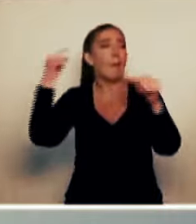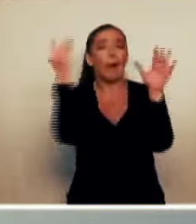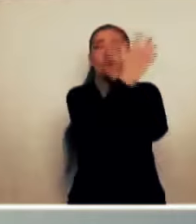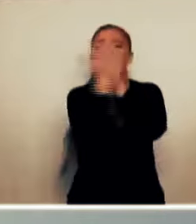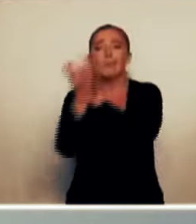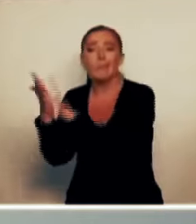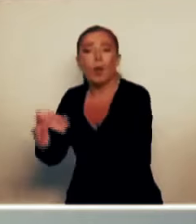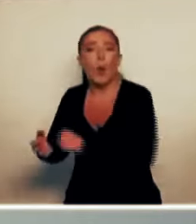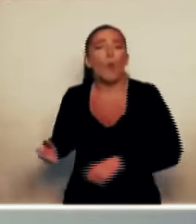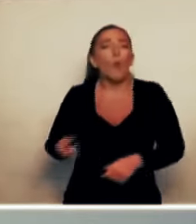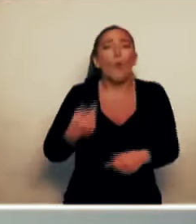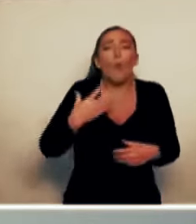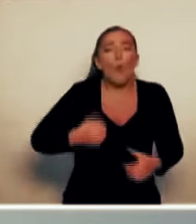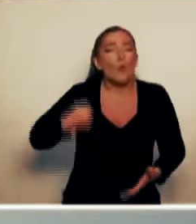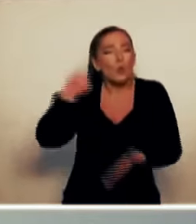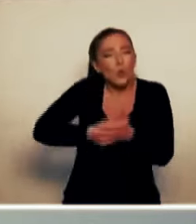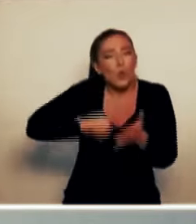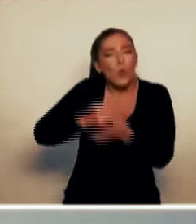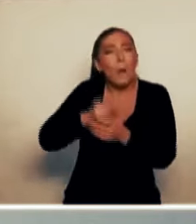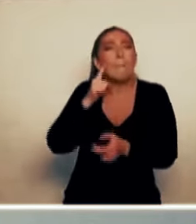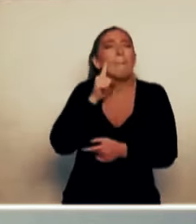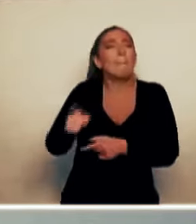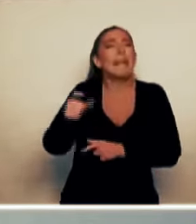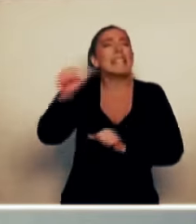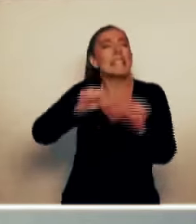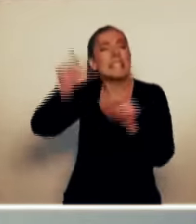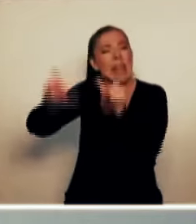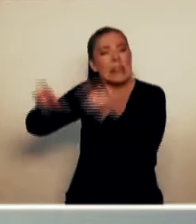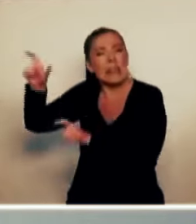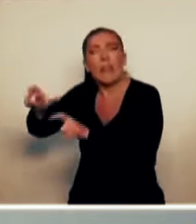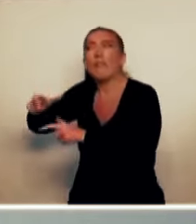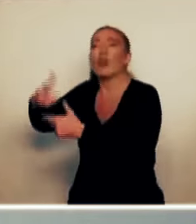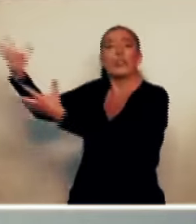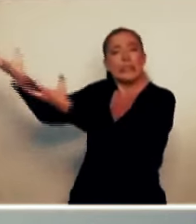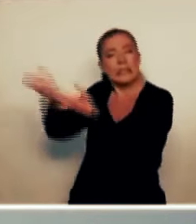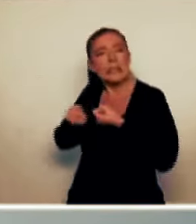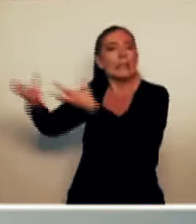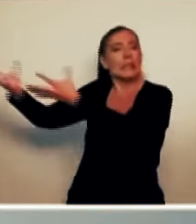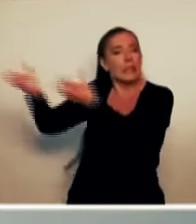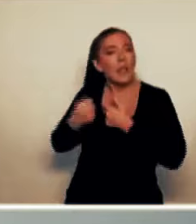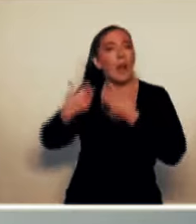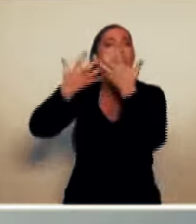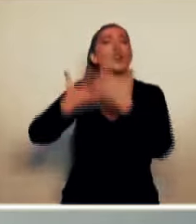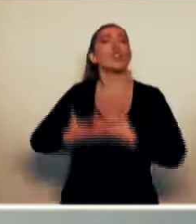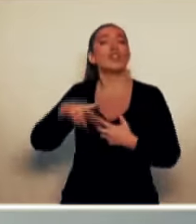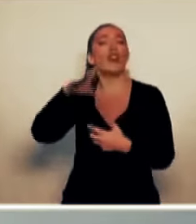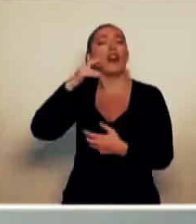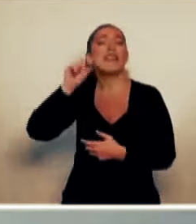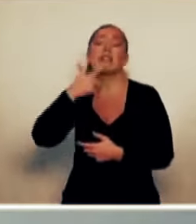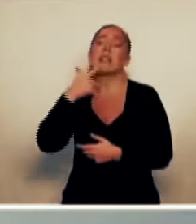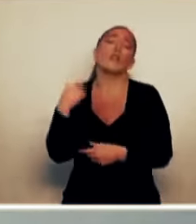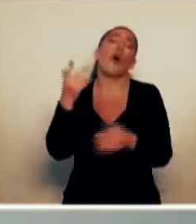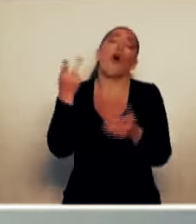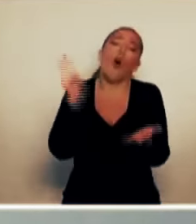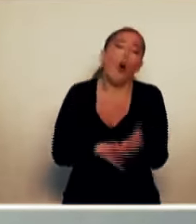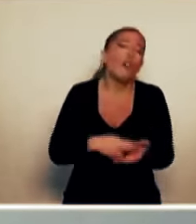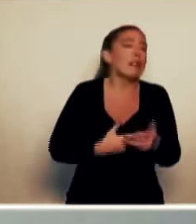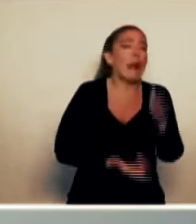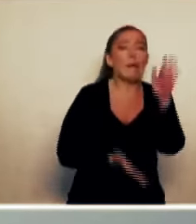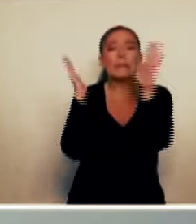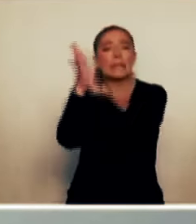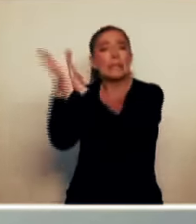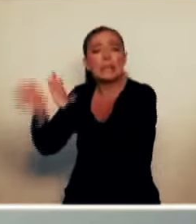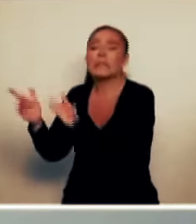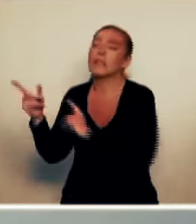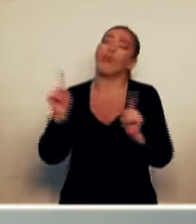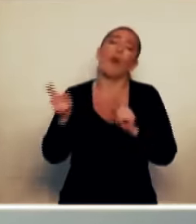costó traer más de 1000 científicos con el proyecto Raíces? No dejemos que se vuelvan a ir. Por favor, esto es lo que le pido a todos